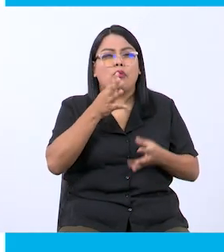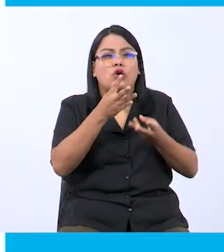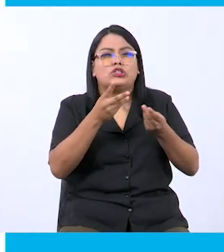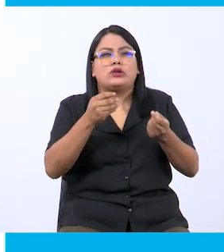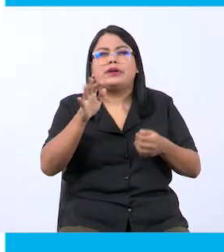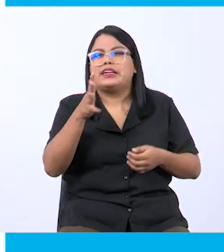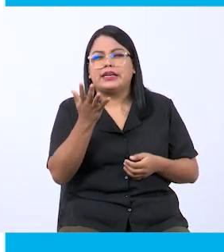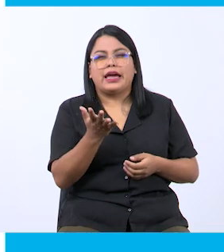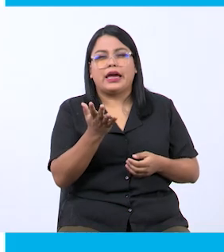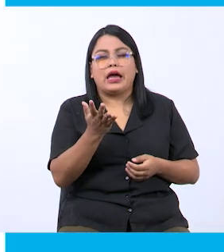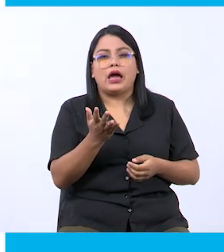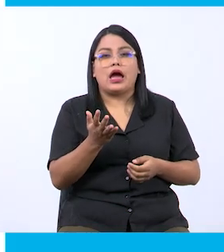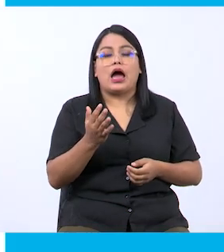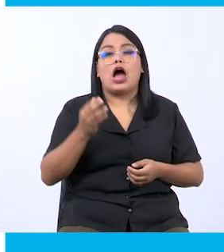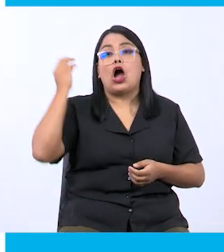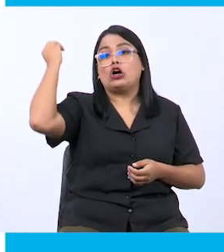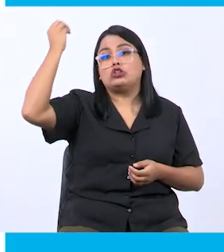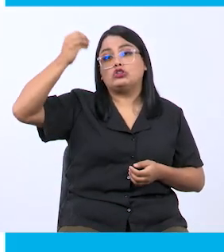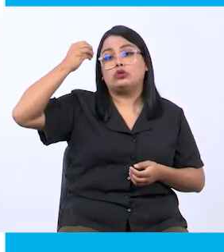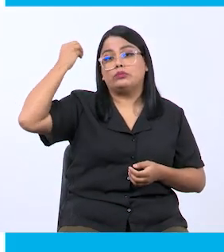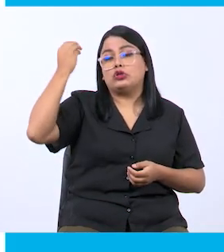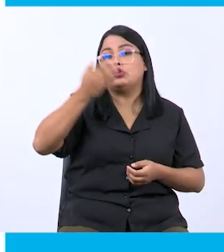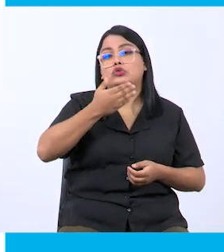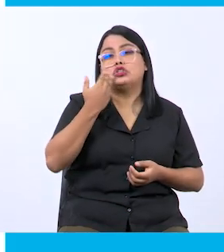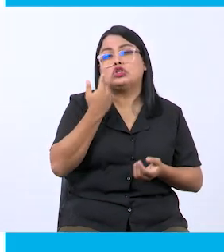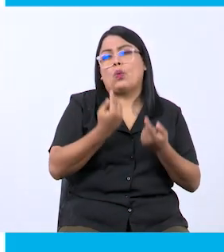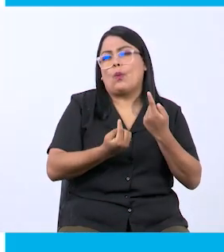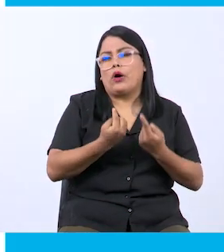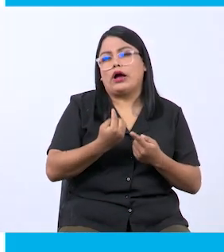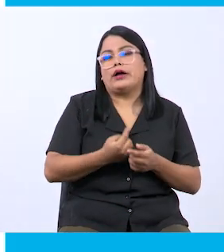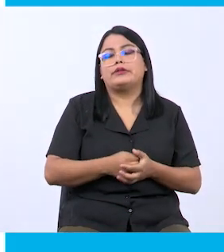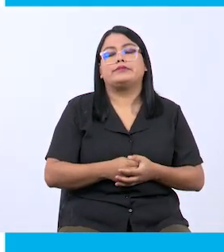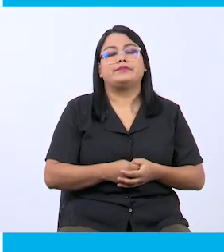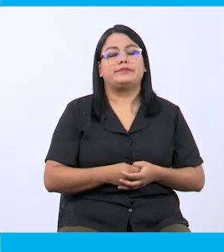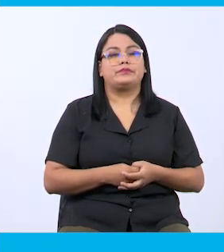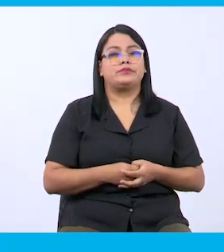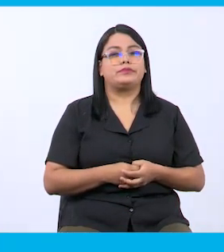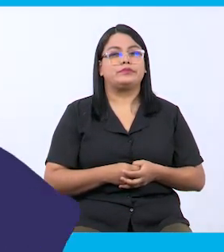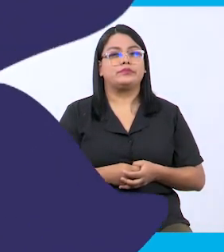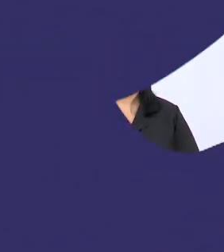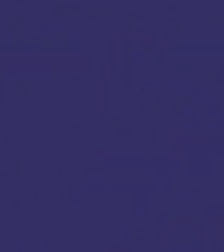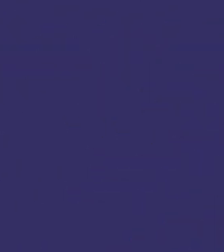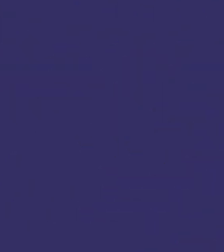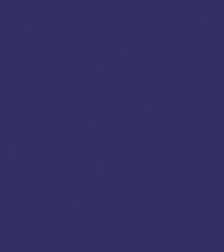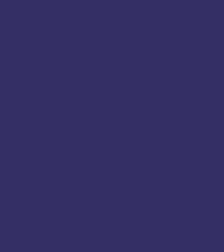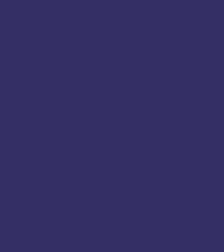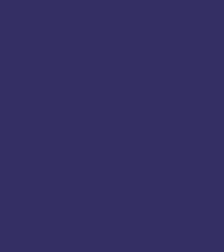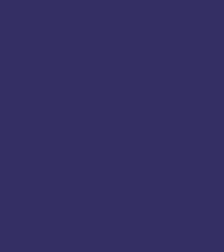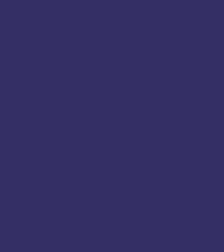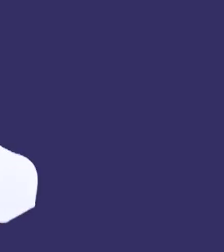debe resolver? ¿Y qué opinamos sobre lo sucedido en el cuento?